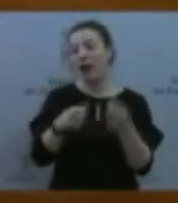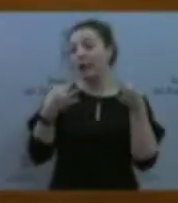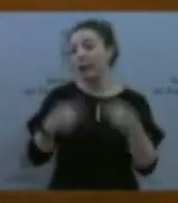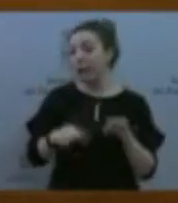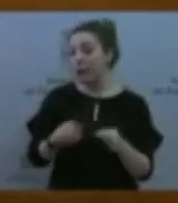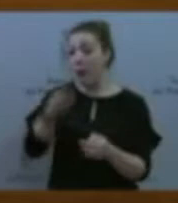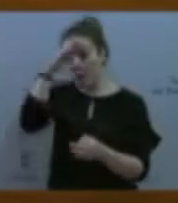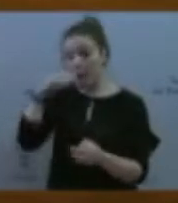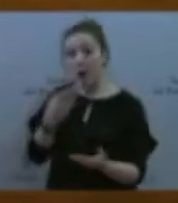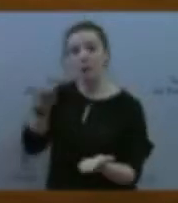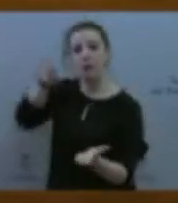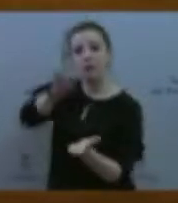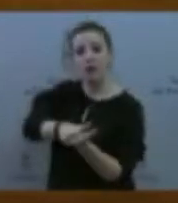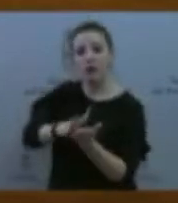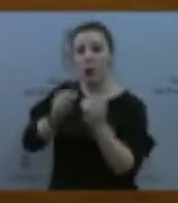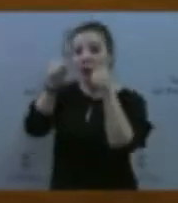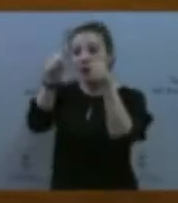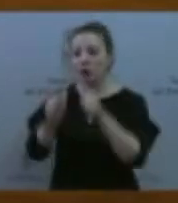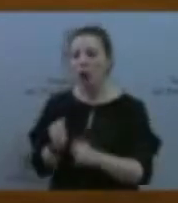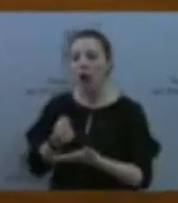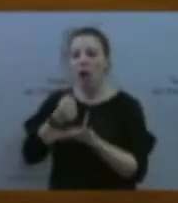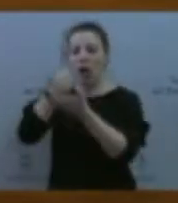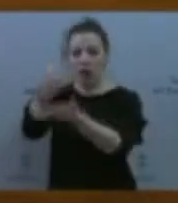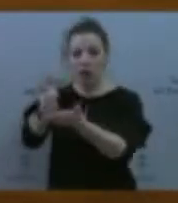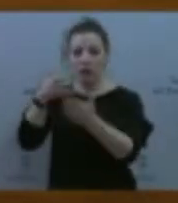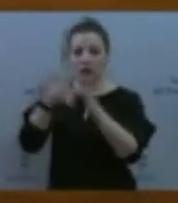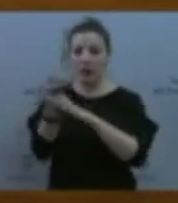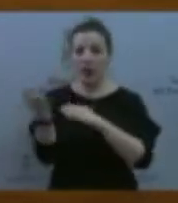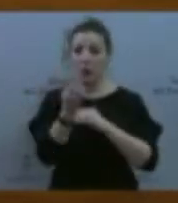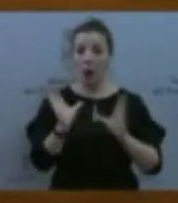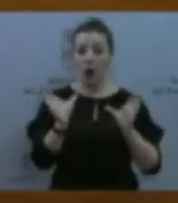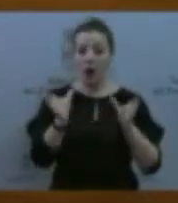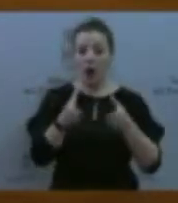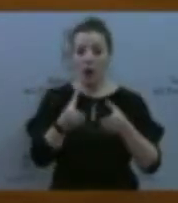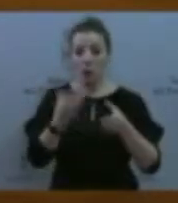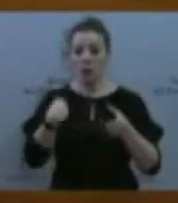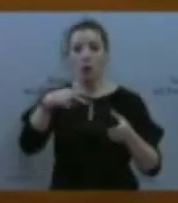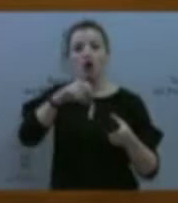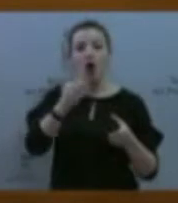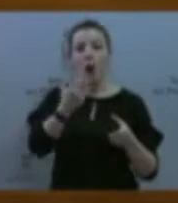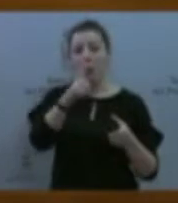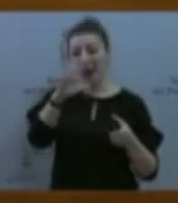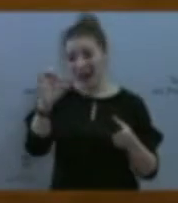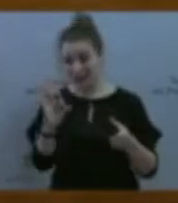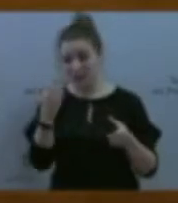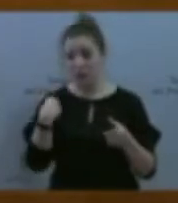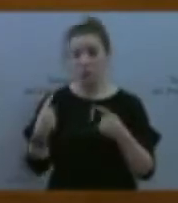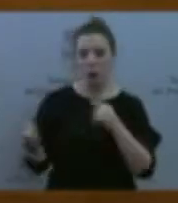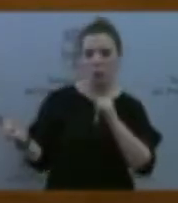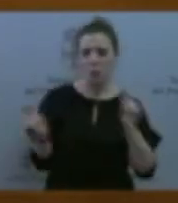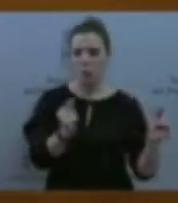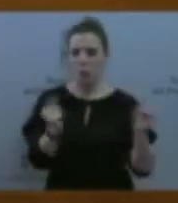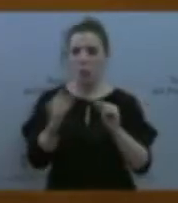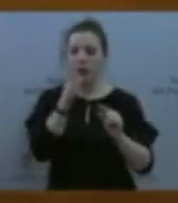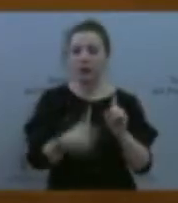manera que le correspondía ir a la Cámara de los Lores. Lo que hizo Tony Benn fue pleitear para conseguir quedarse en la Cámara de los Comunes, porque él decía que no quería